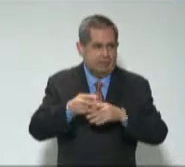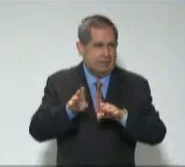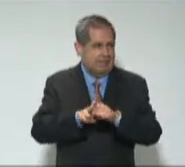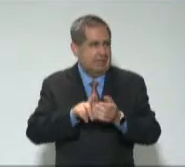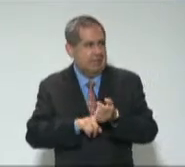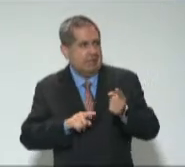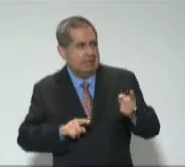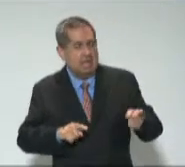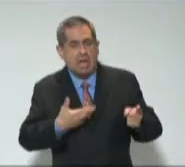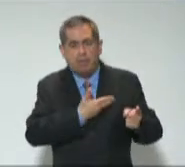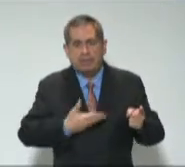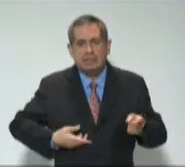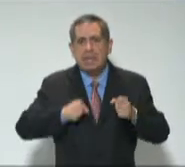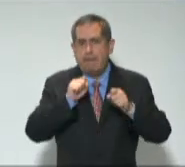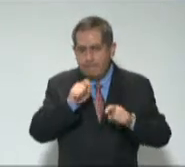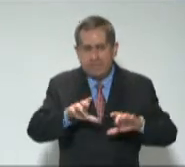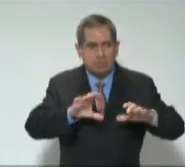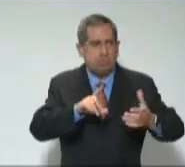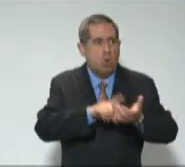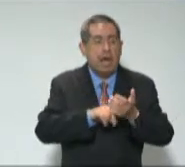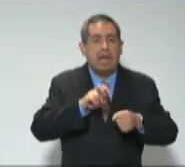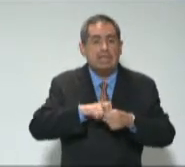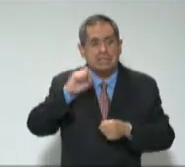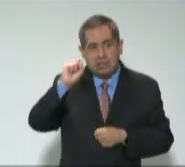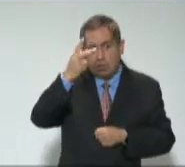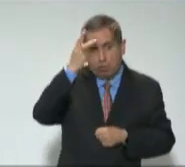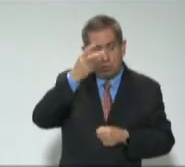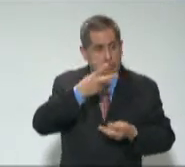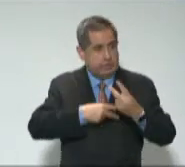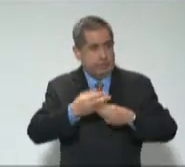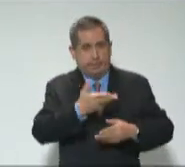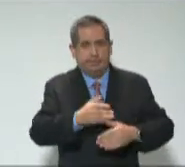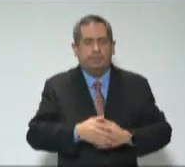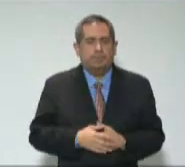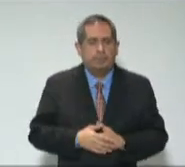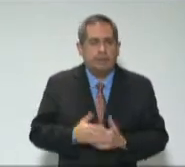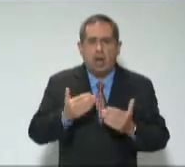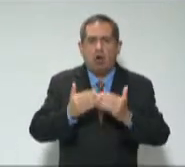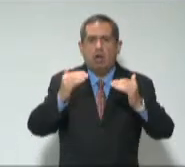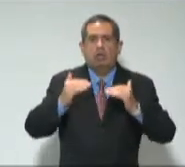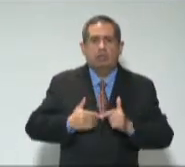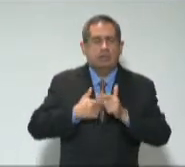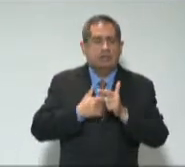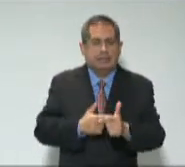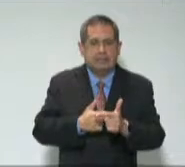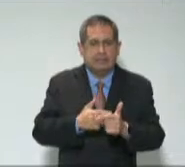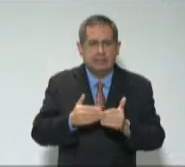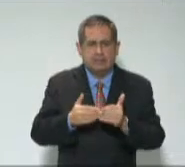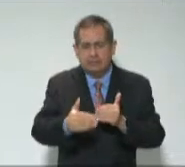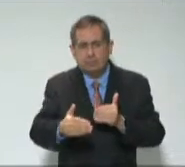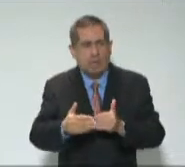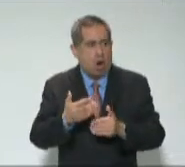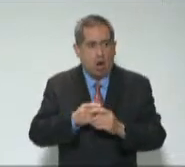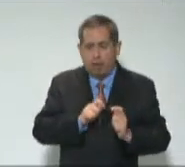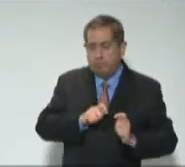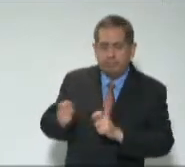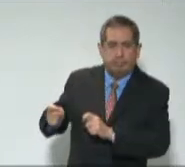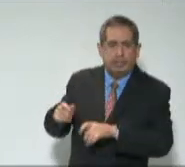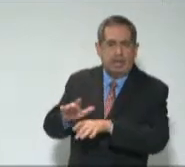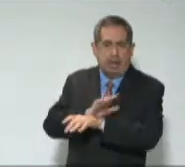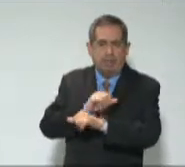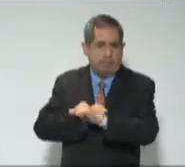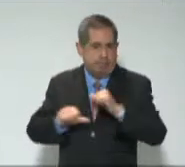preside organismo de transparencia de San Luis Potosí vamos a continuación a dejar este espacio